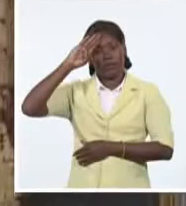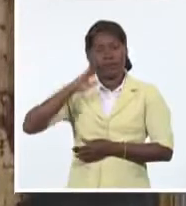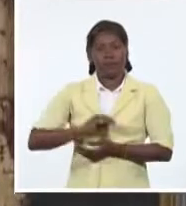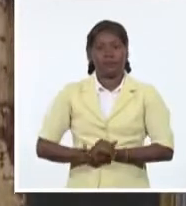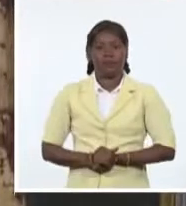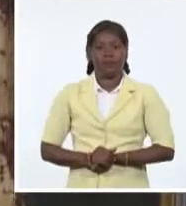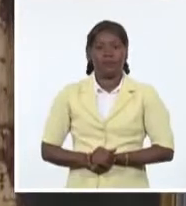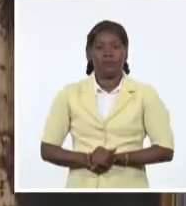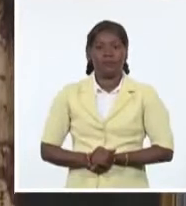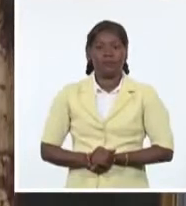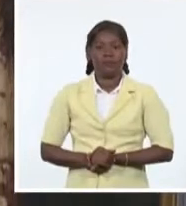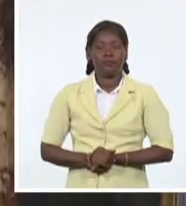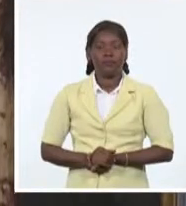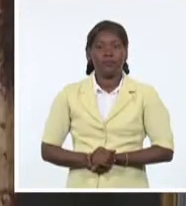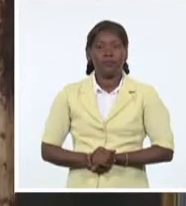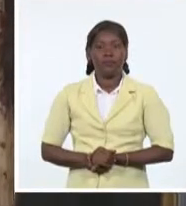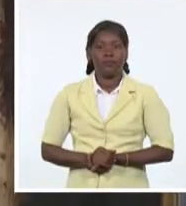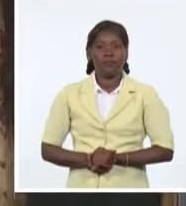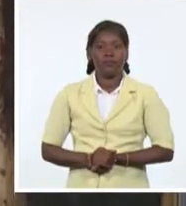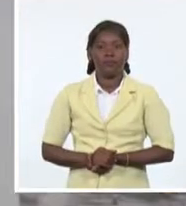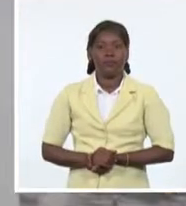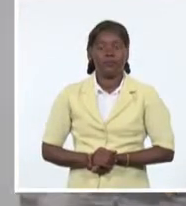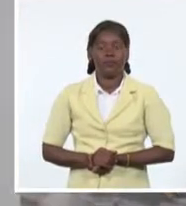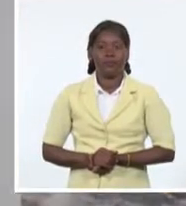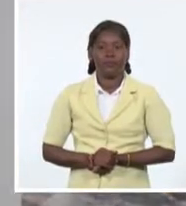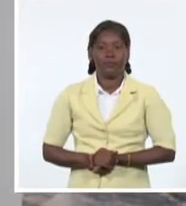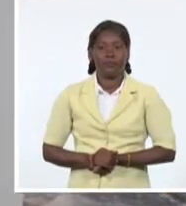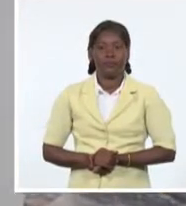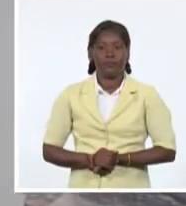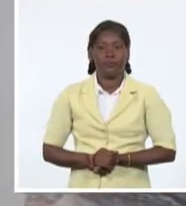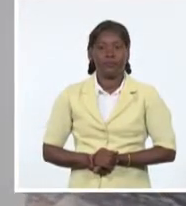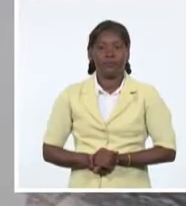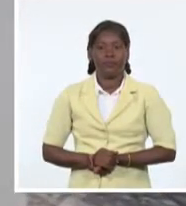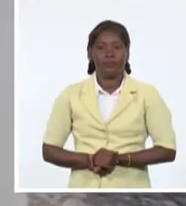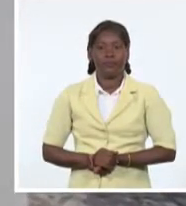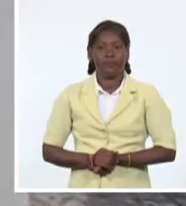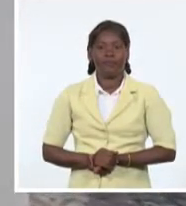Aleida Piñero Meneses y Jenny fletes sistema informativo de la televisión